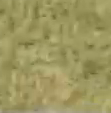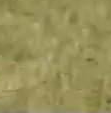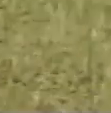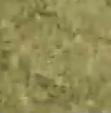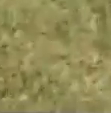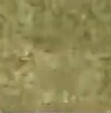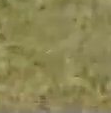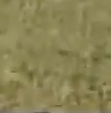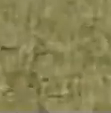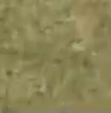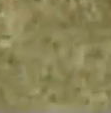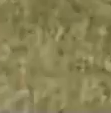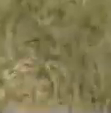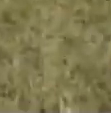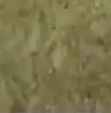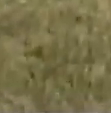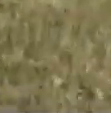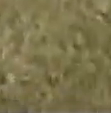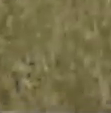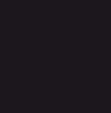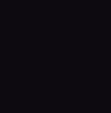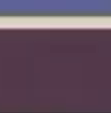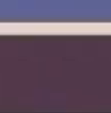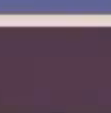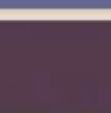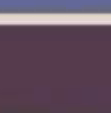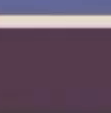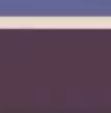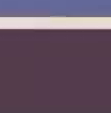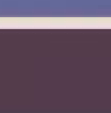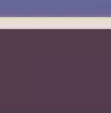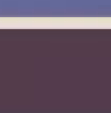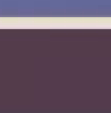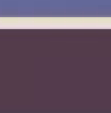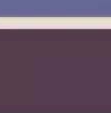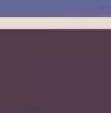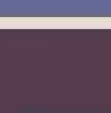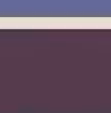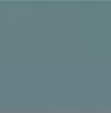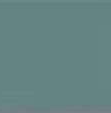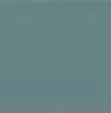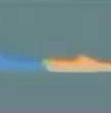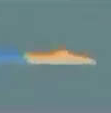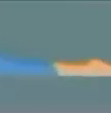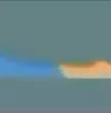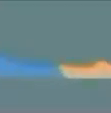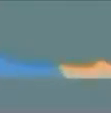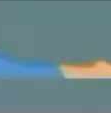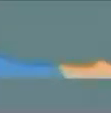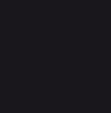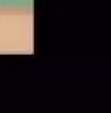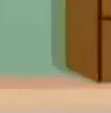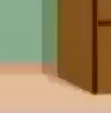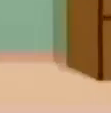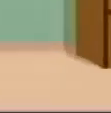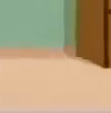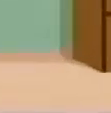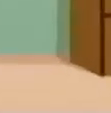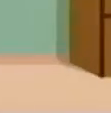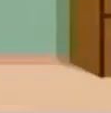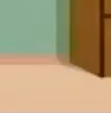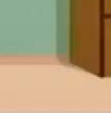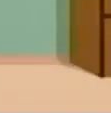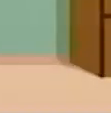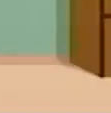muy bien de ellos. Por eso, hazle caso a tus papás, haz ejercicio y realiza actividades que